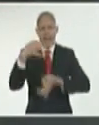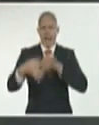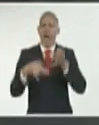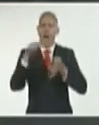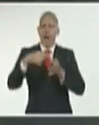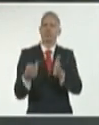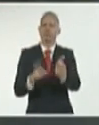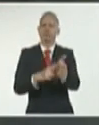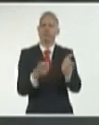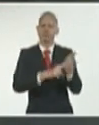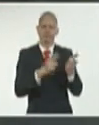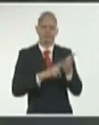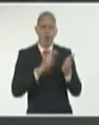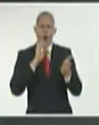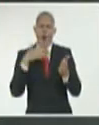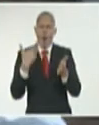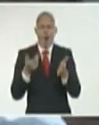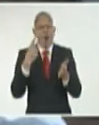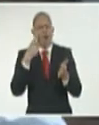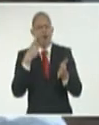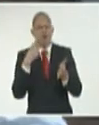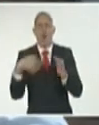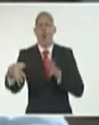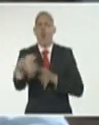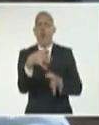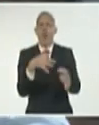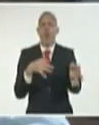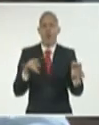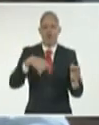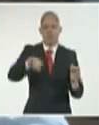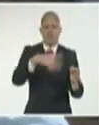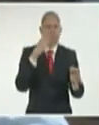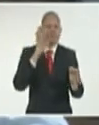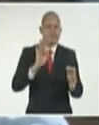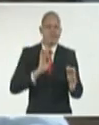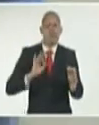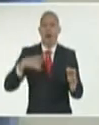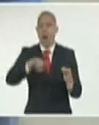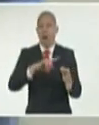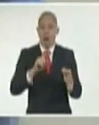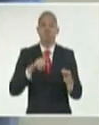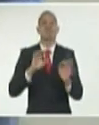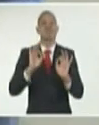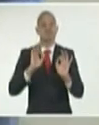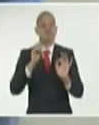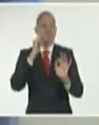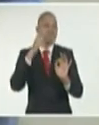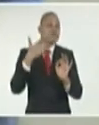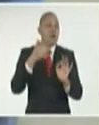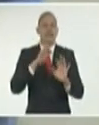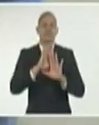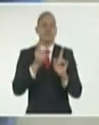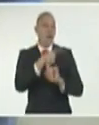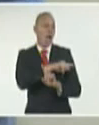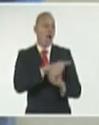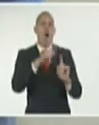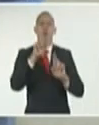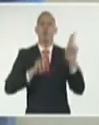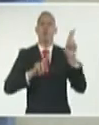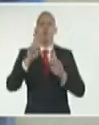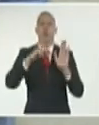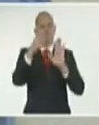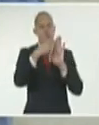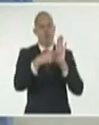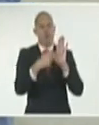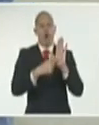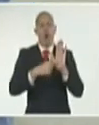práctica y creativa en los núcleos como una de las iniciativas de la provincia para darle cumplimiento a los acuerdos del octavo congreso